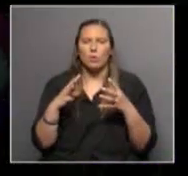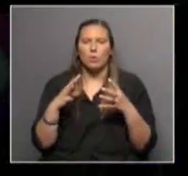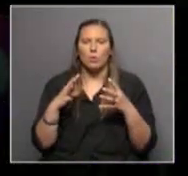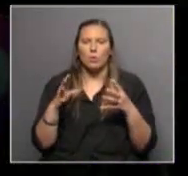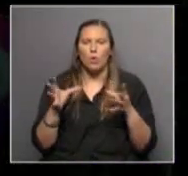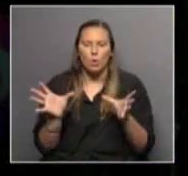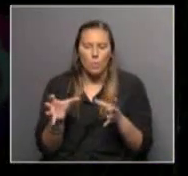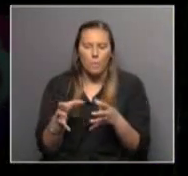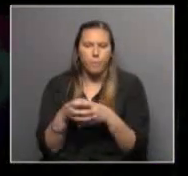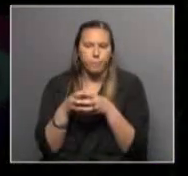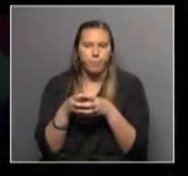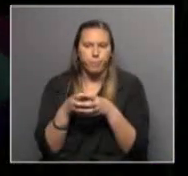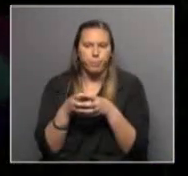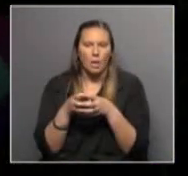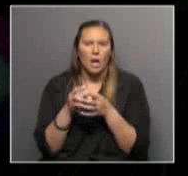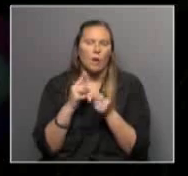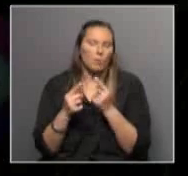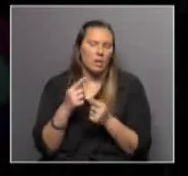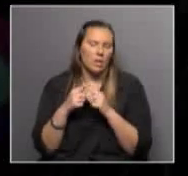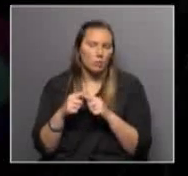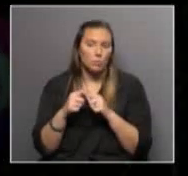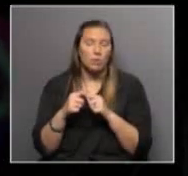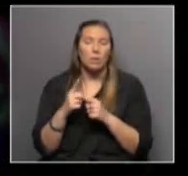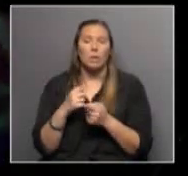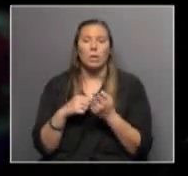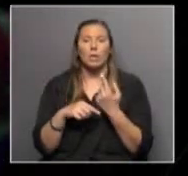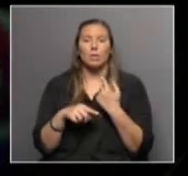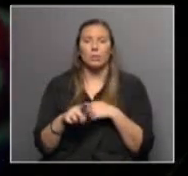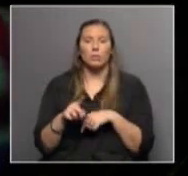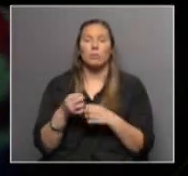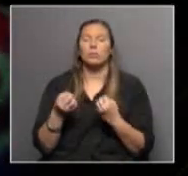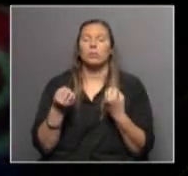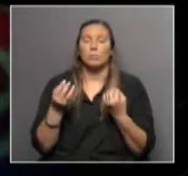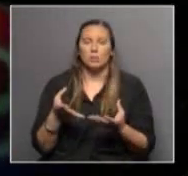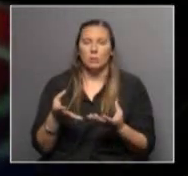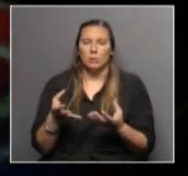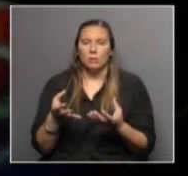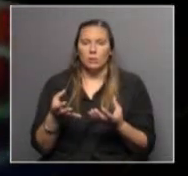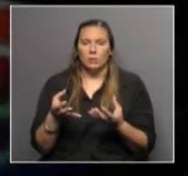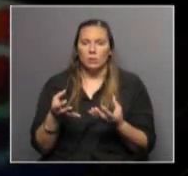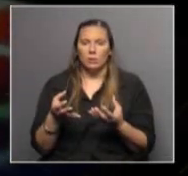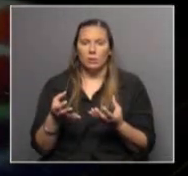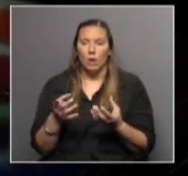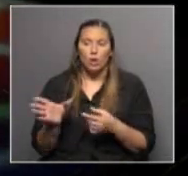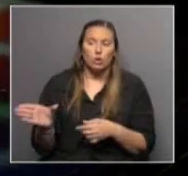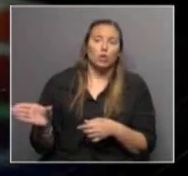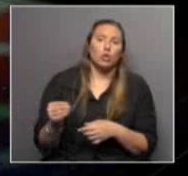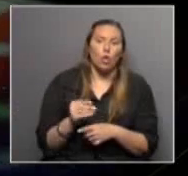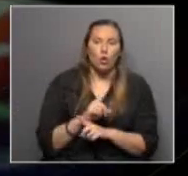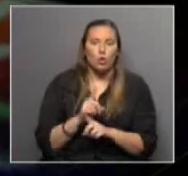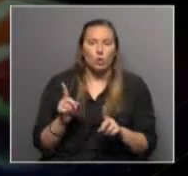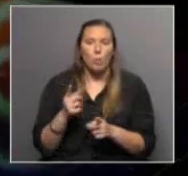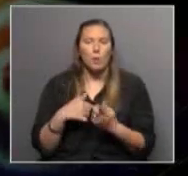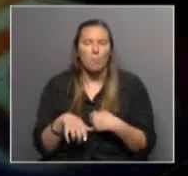microclima donde se dan determinadas cosas entonces a veces qué ocurre es que es que si bien no están todos hay como una